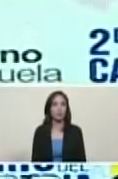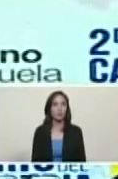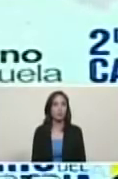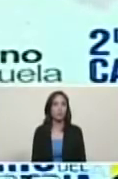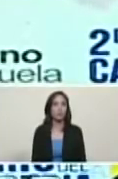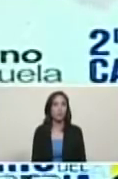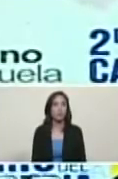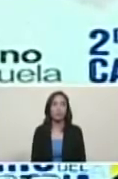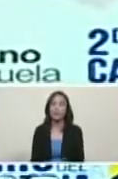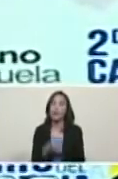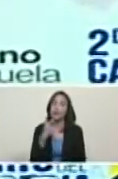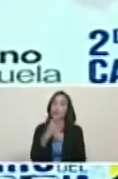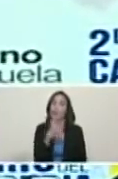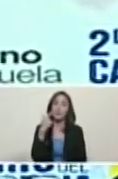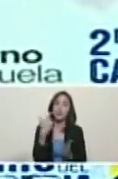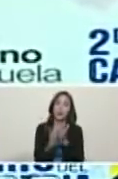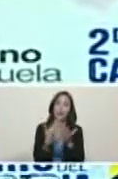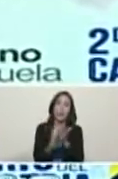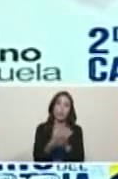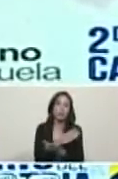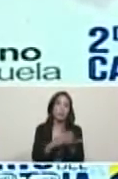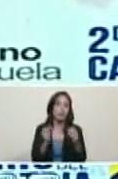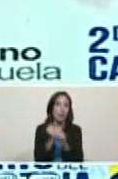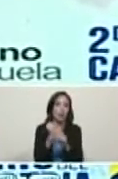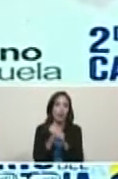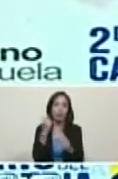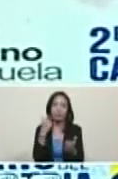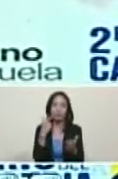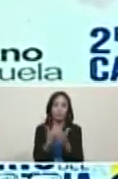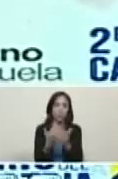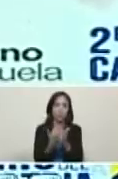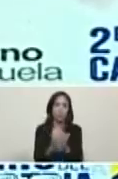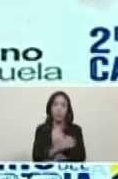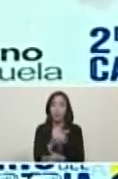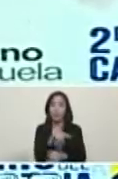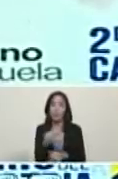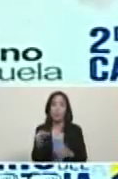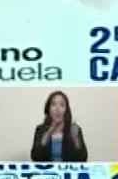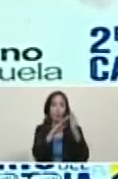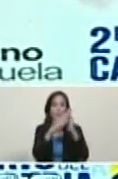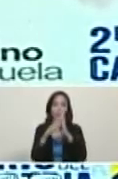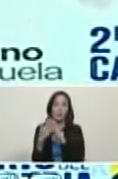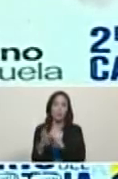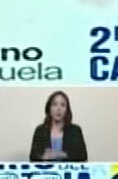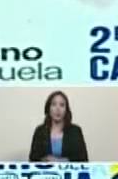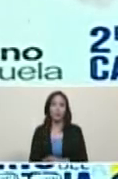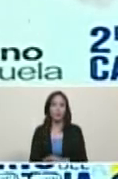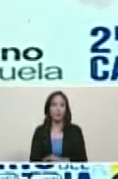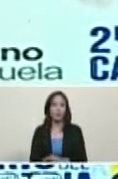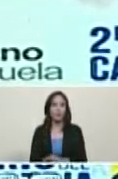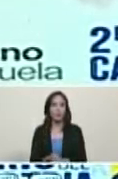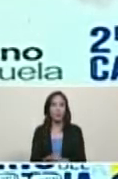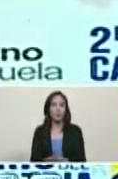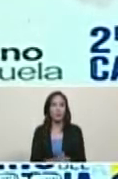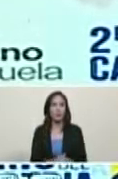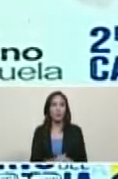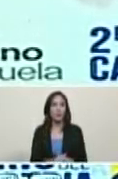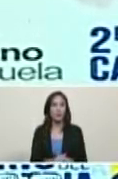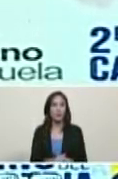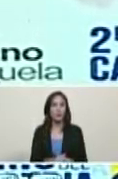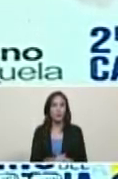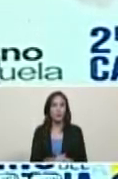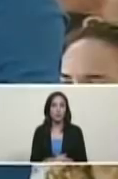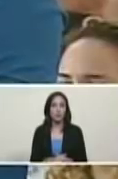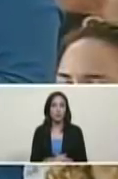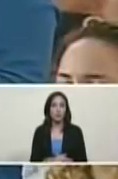la agenda concreta de acción. Correcto. De cada comunidad. Cada una de estas comunidades se plantea su agenda